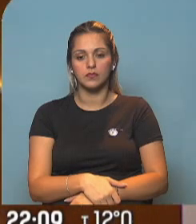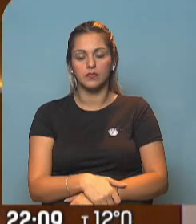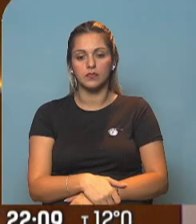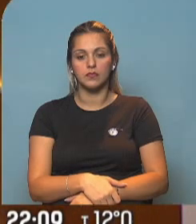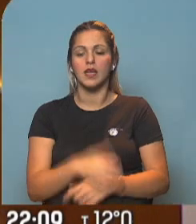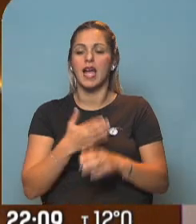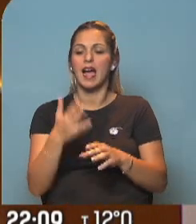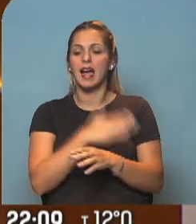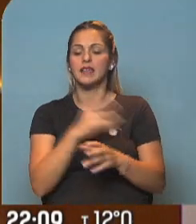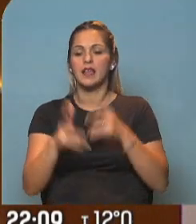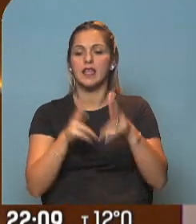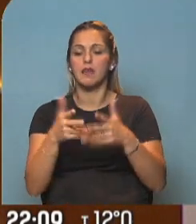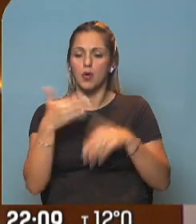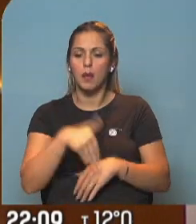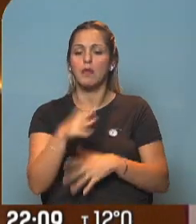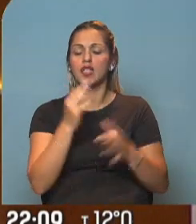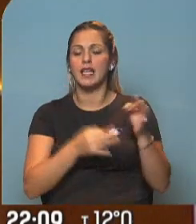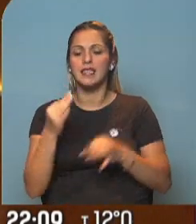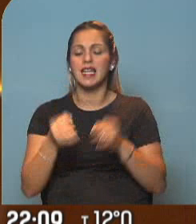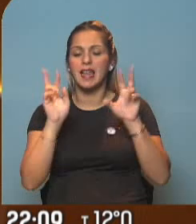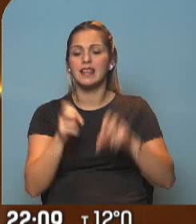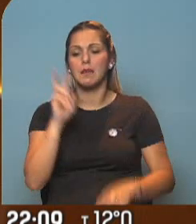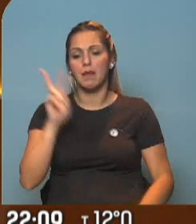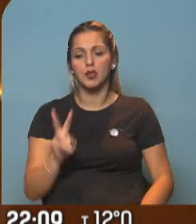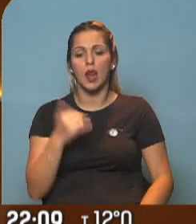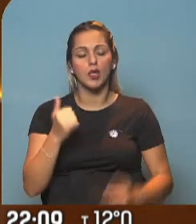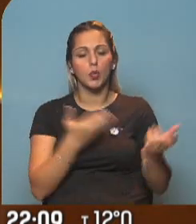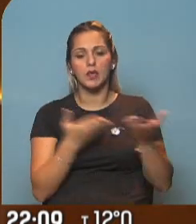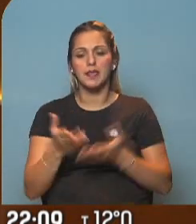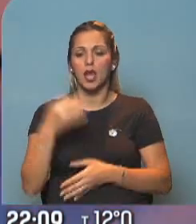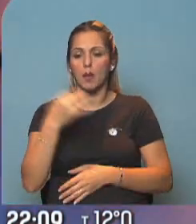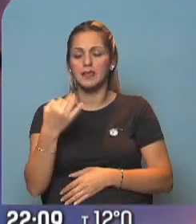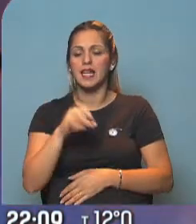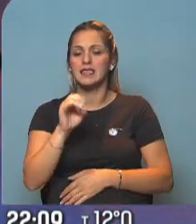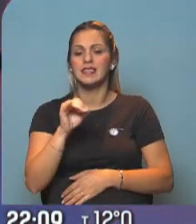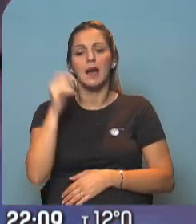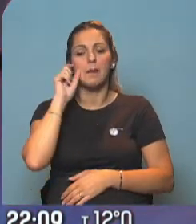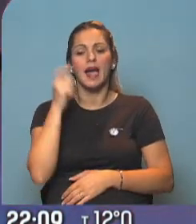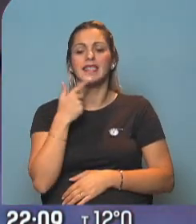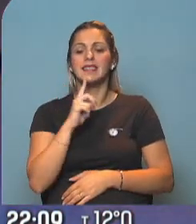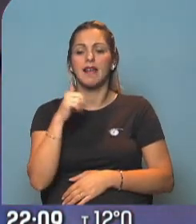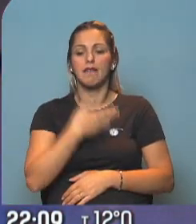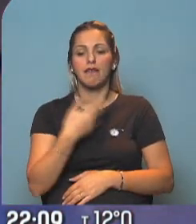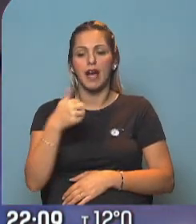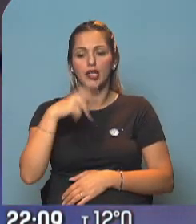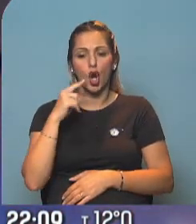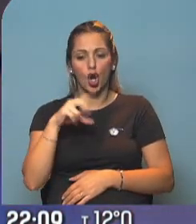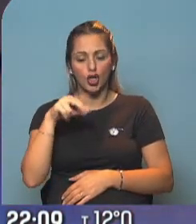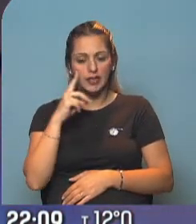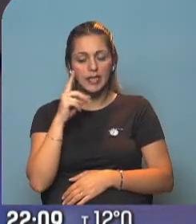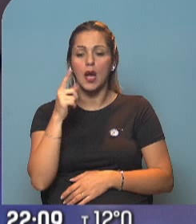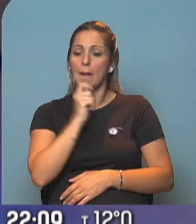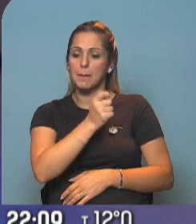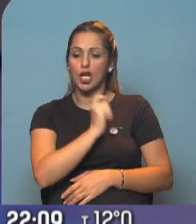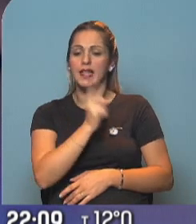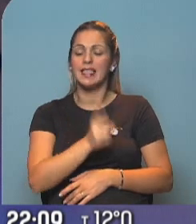Le dijimos que íbamos a analizar el tema de Venezuela con un invitado especial y está con nosotros Pablo Stefanoni, que es periodista y que es especialista